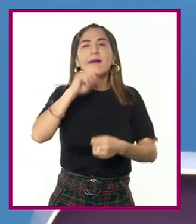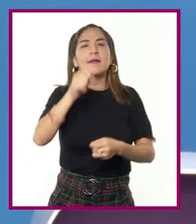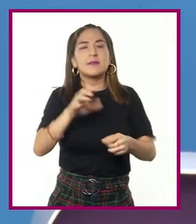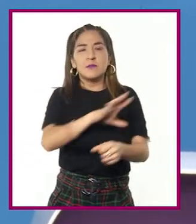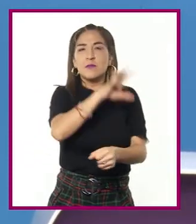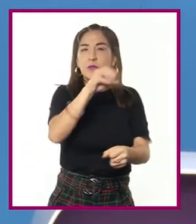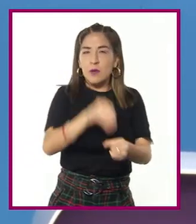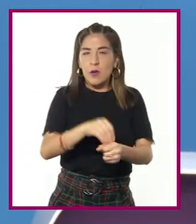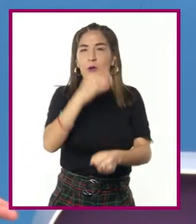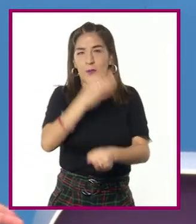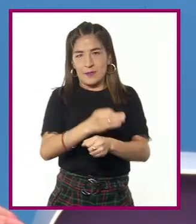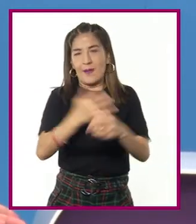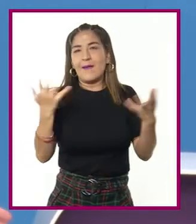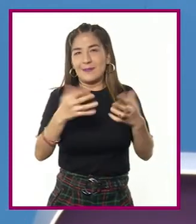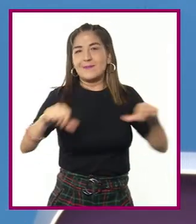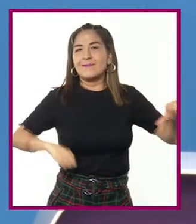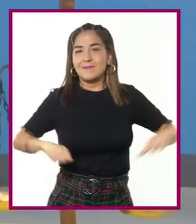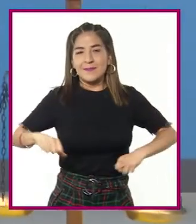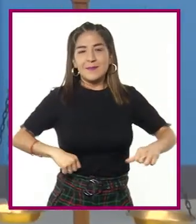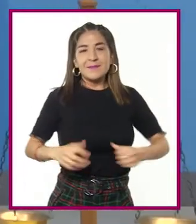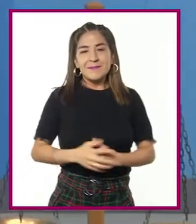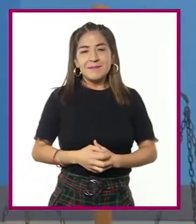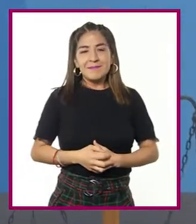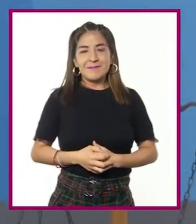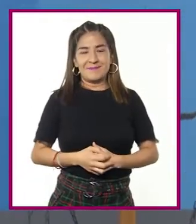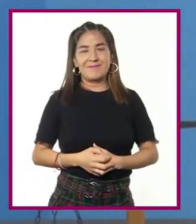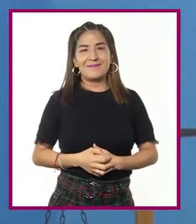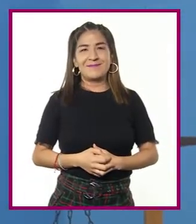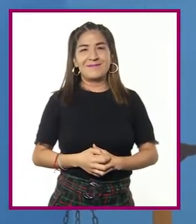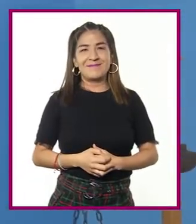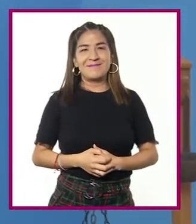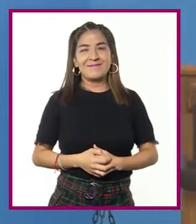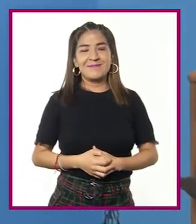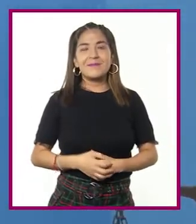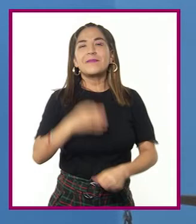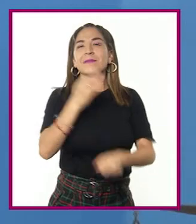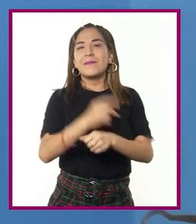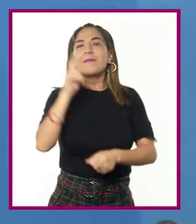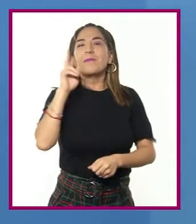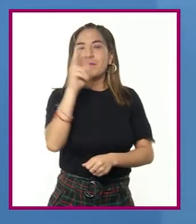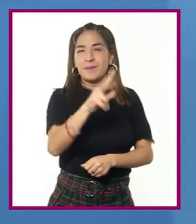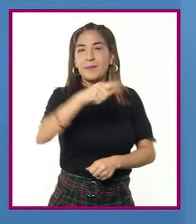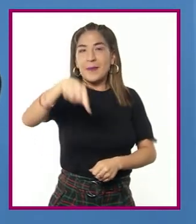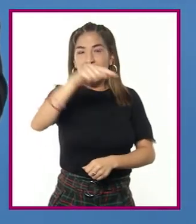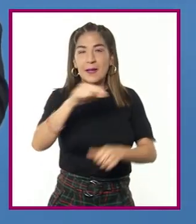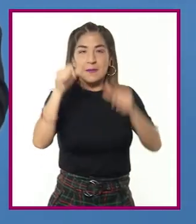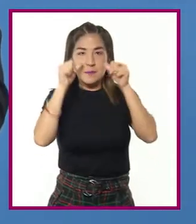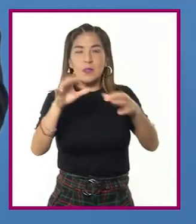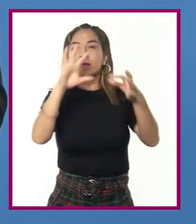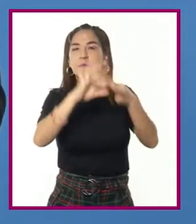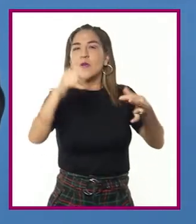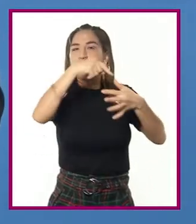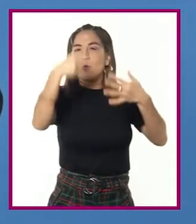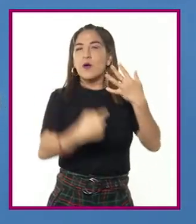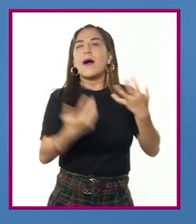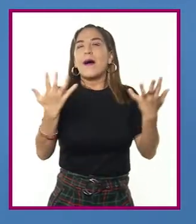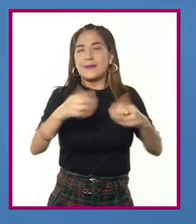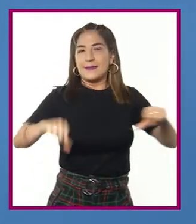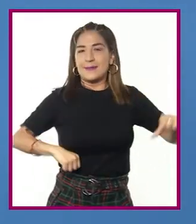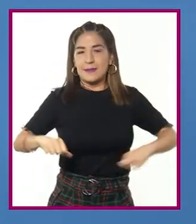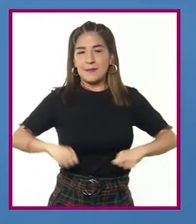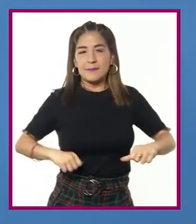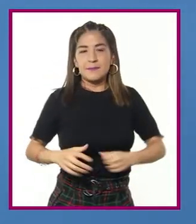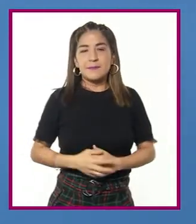conforman, realicemos el siguiente ejercicio. Desde casa veamos y escuchemos con mucha atención las indicaciones.